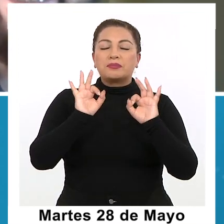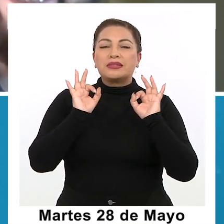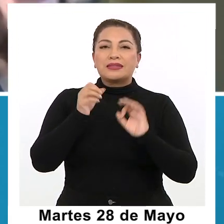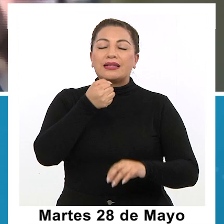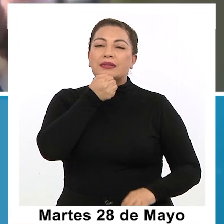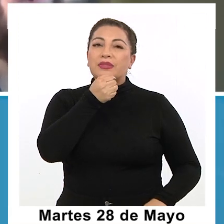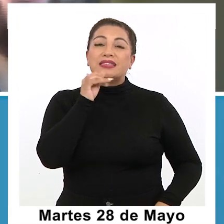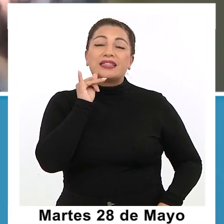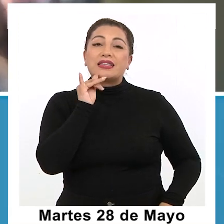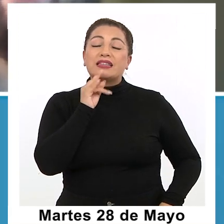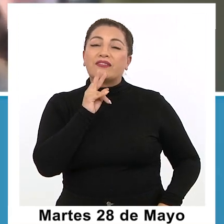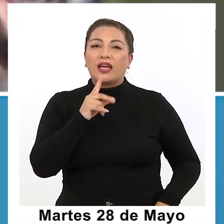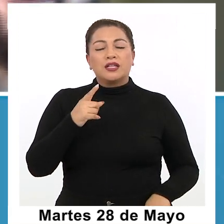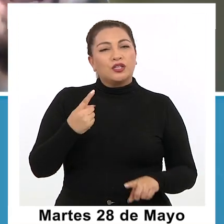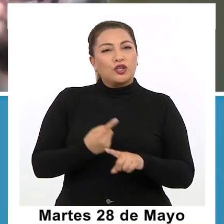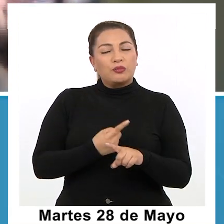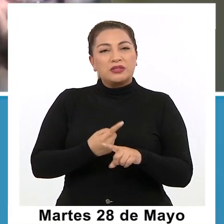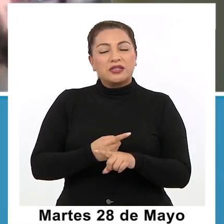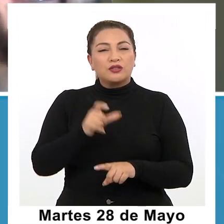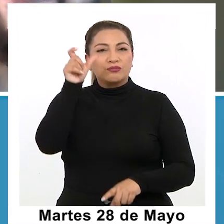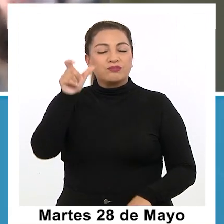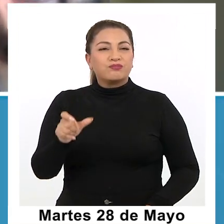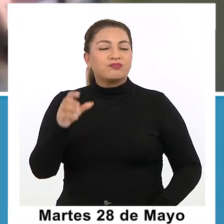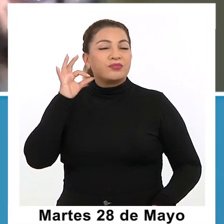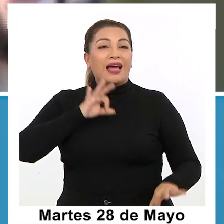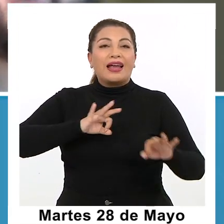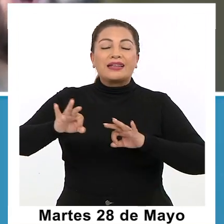prensa en Iquique Televisión. Estuvimos con Claudia Galaz,